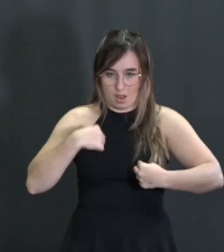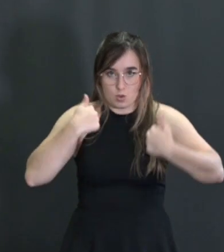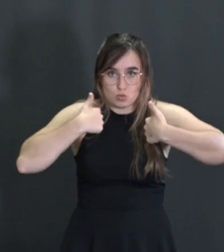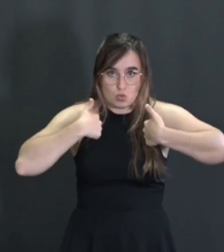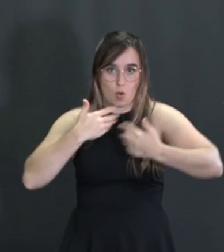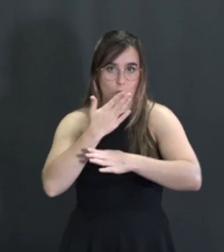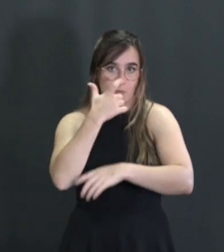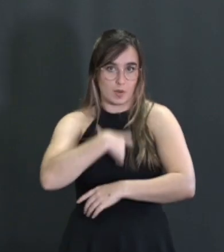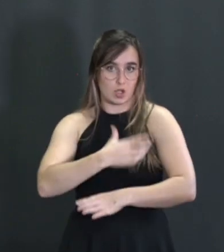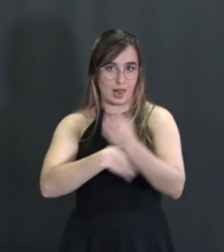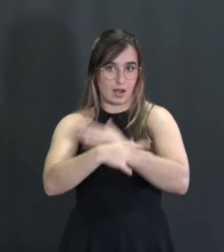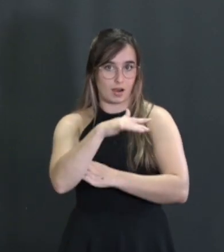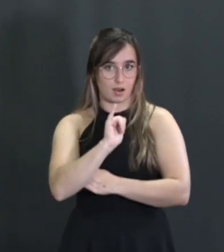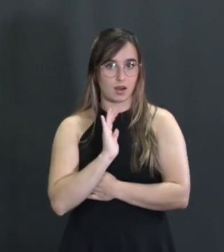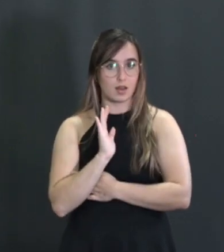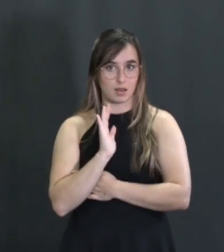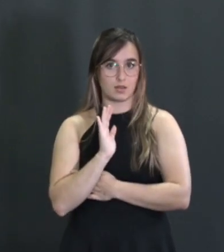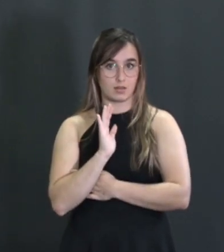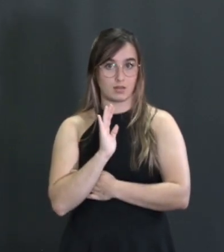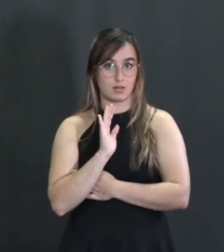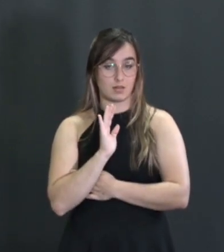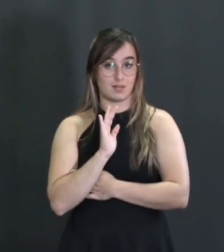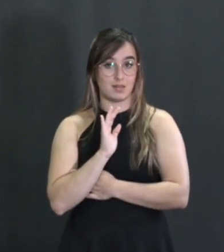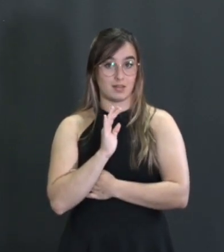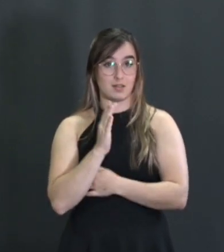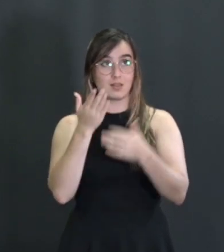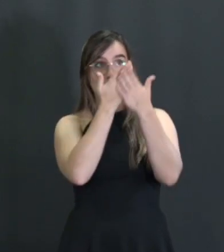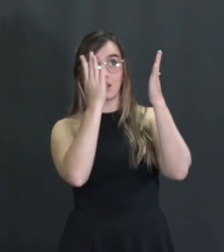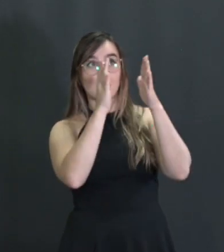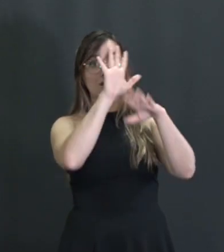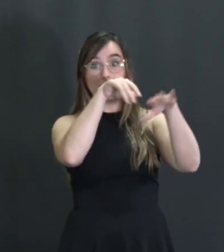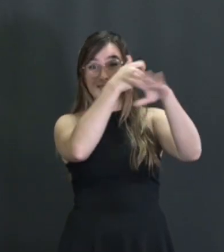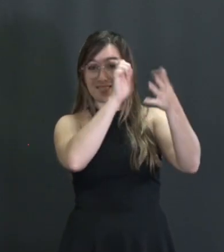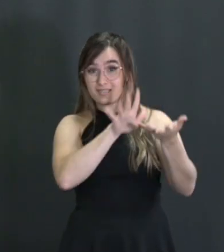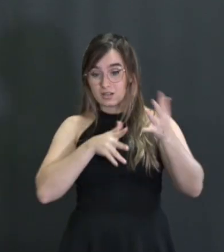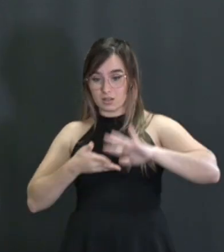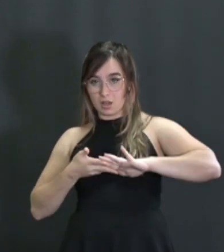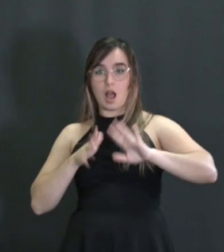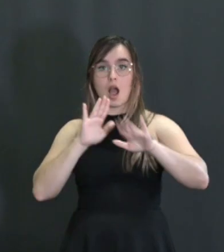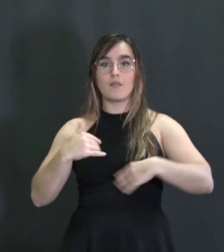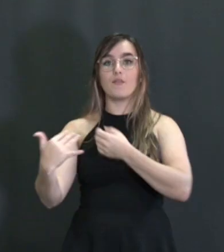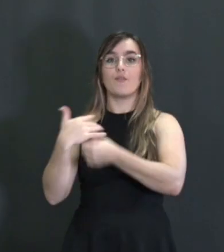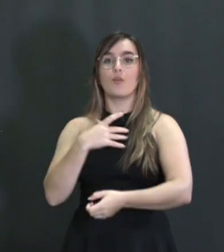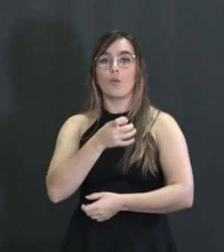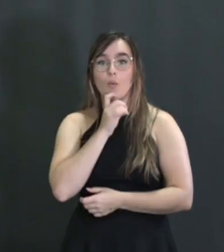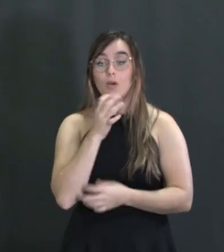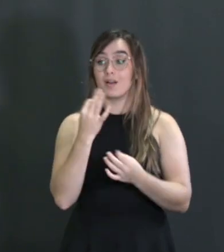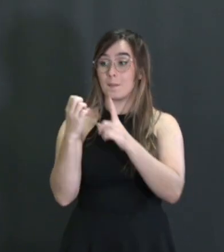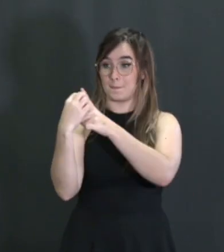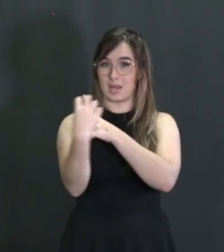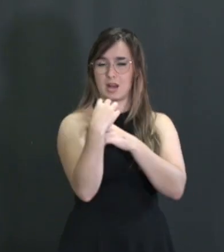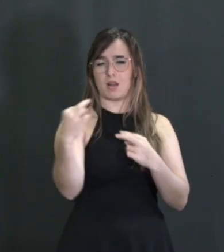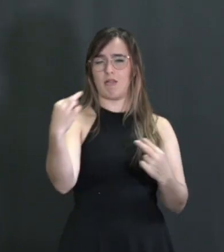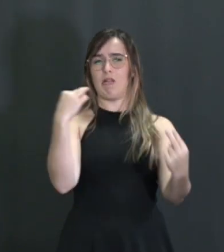Y eso está en las miradas, eso está en las ideologías,